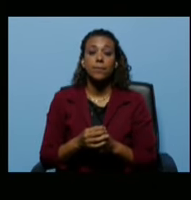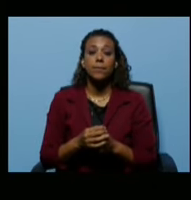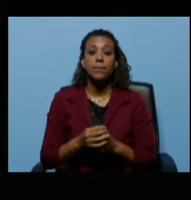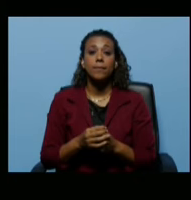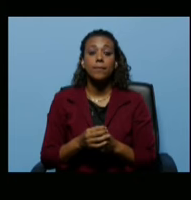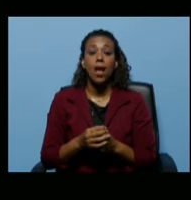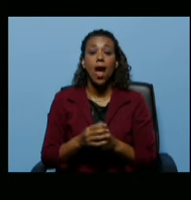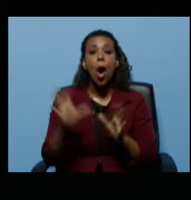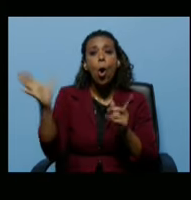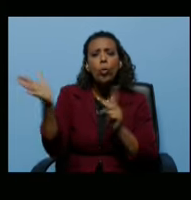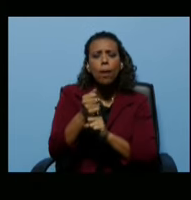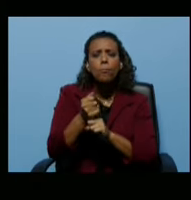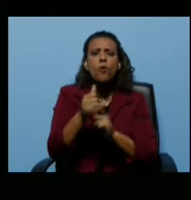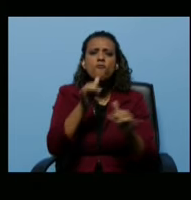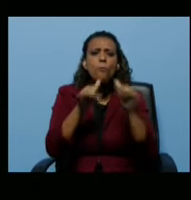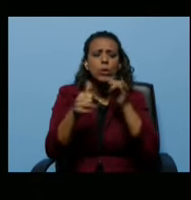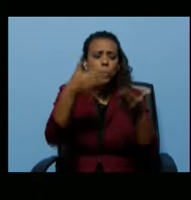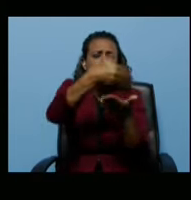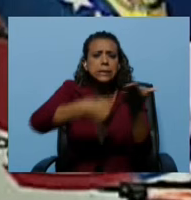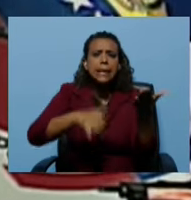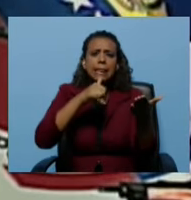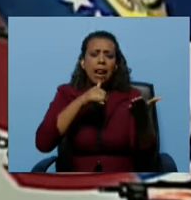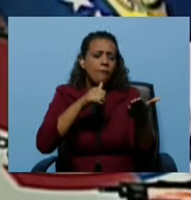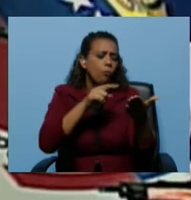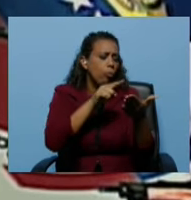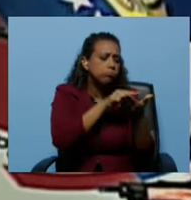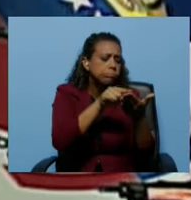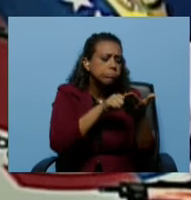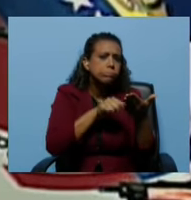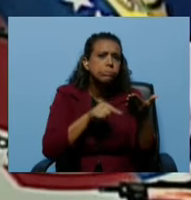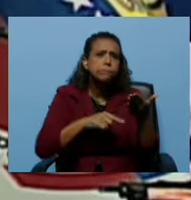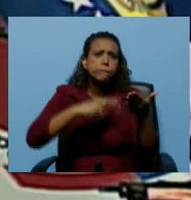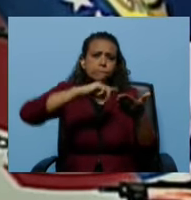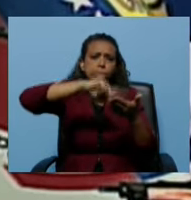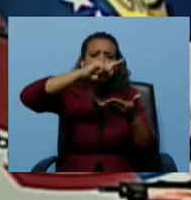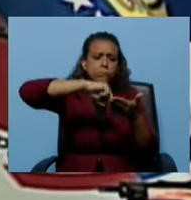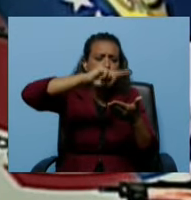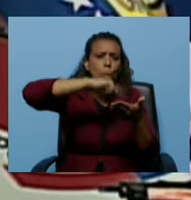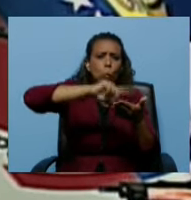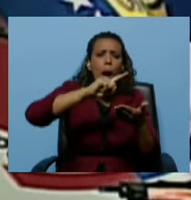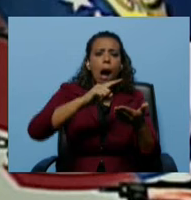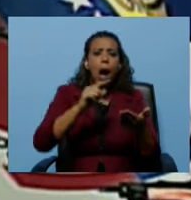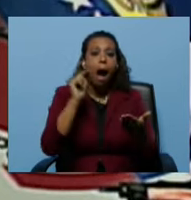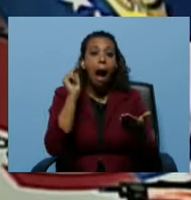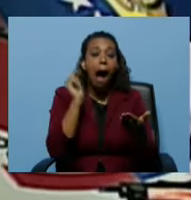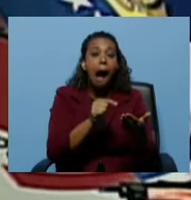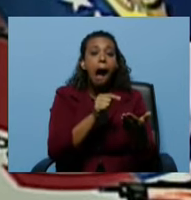en sus teléfonos también. Este tiene